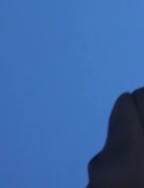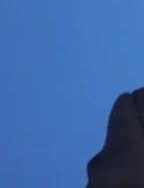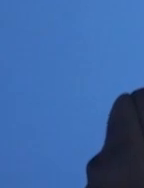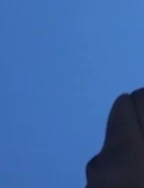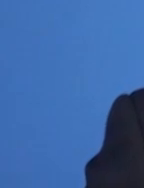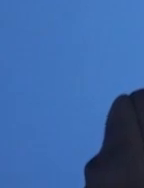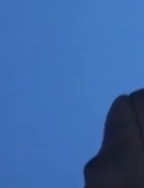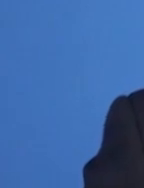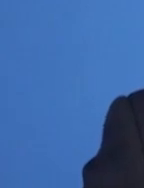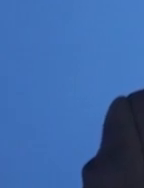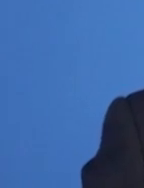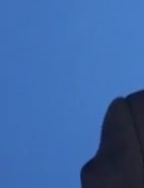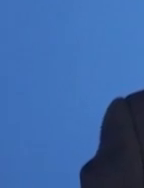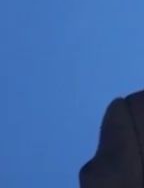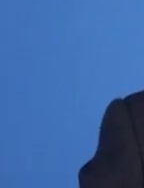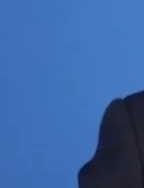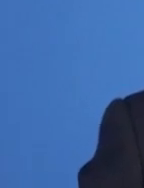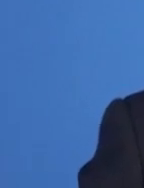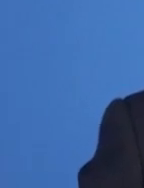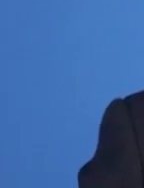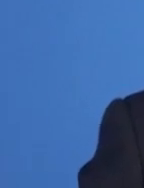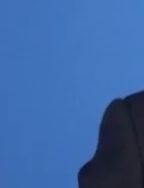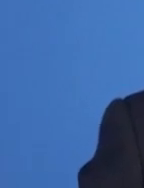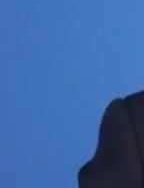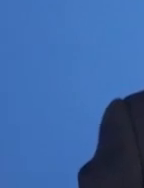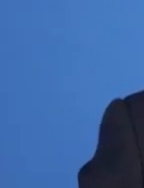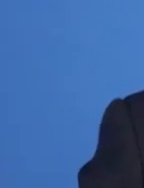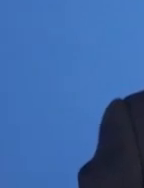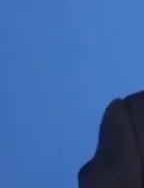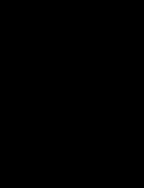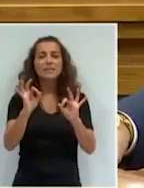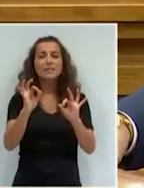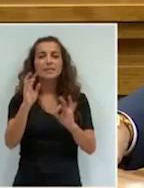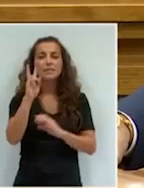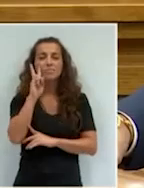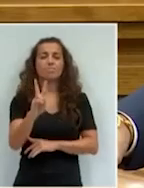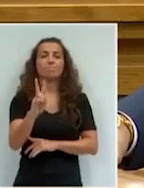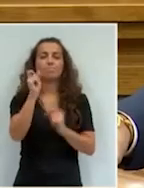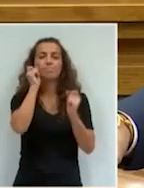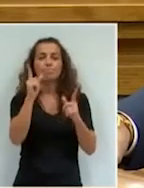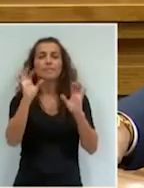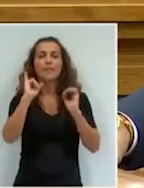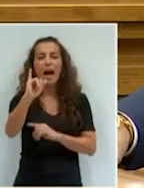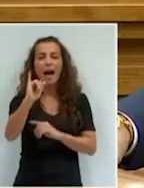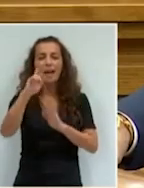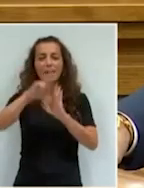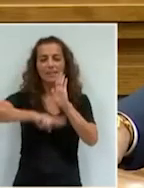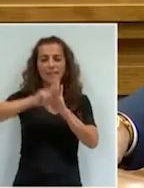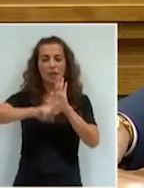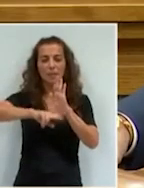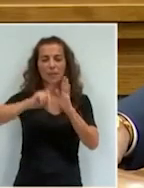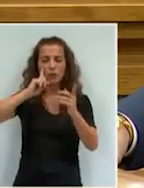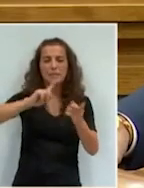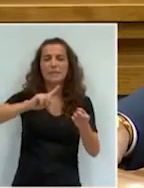se ha pronunciado a favor de Pedro Sánchez el presidente del partido Popular de Castilla la Mancha ha